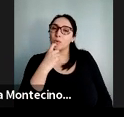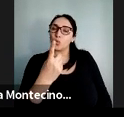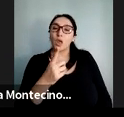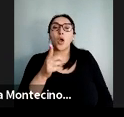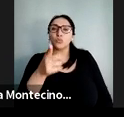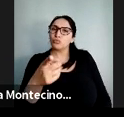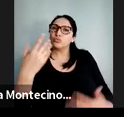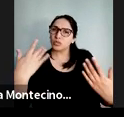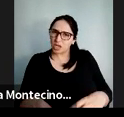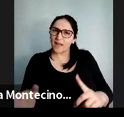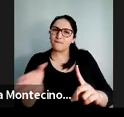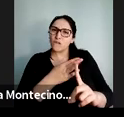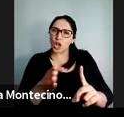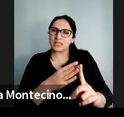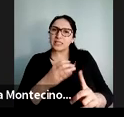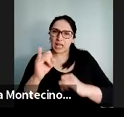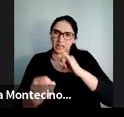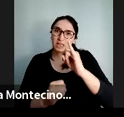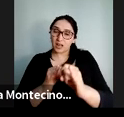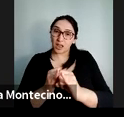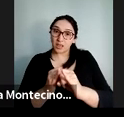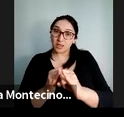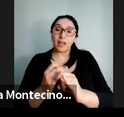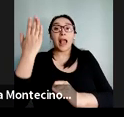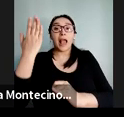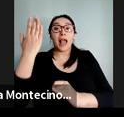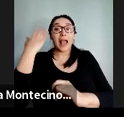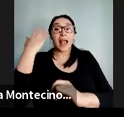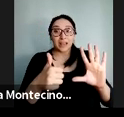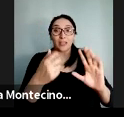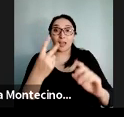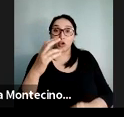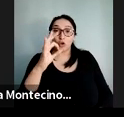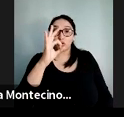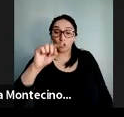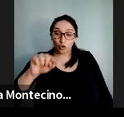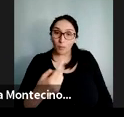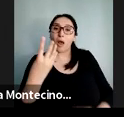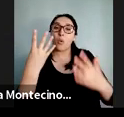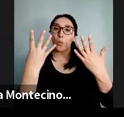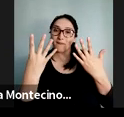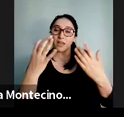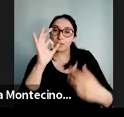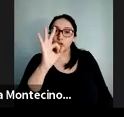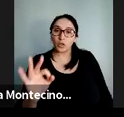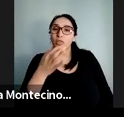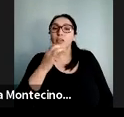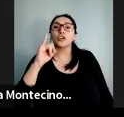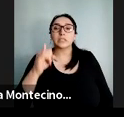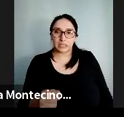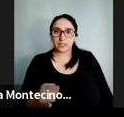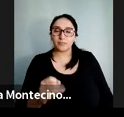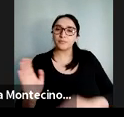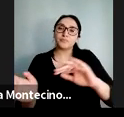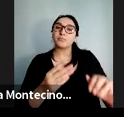en Internet. En un principio, un 62,9% de ellas dijo que sí, y solamente un 31,7% que